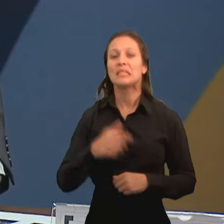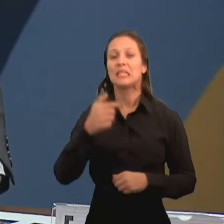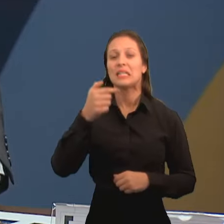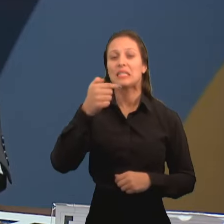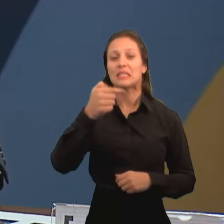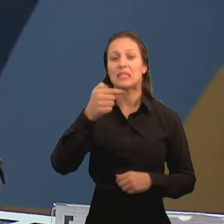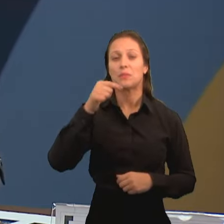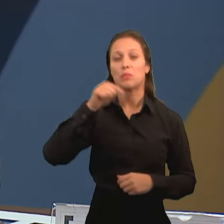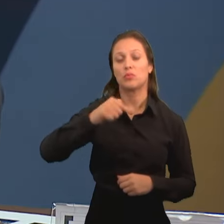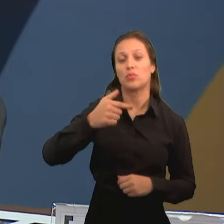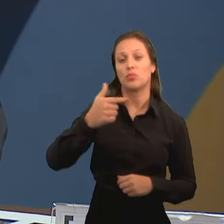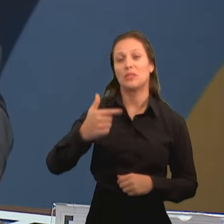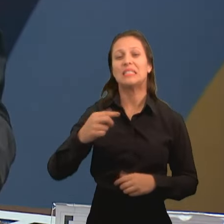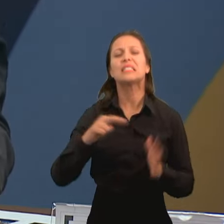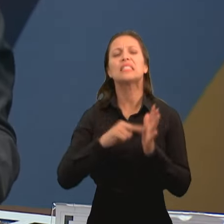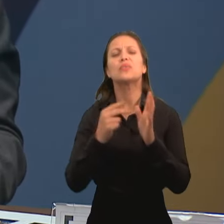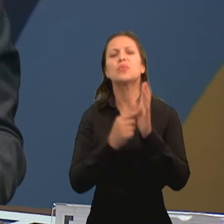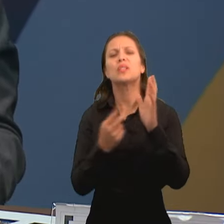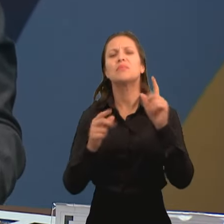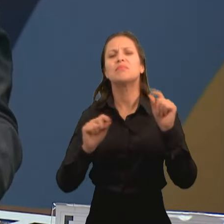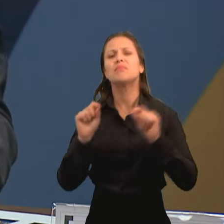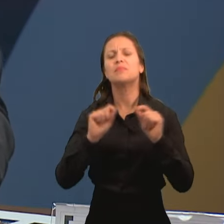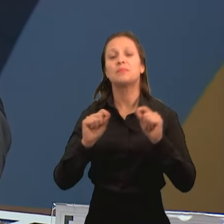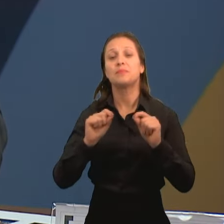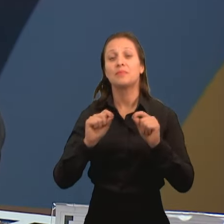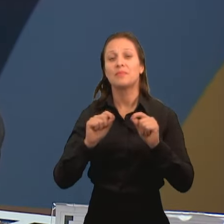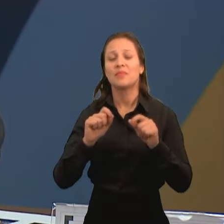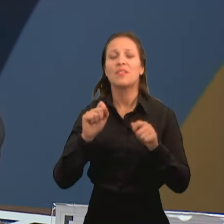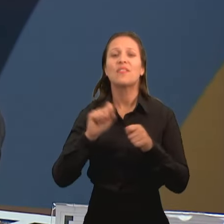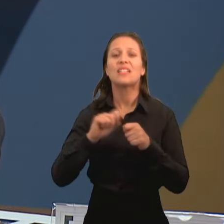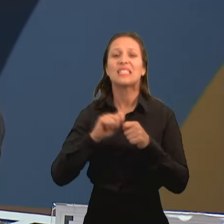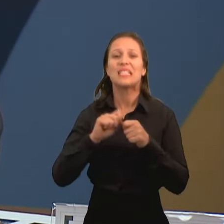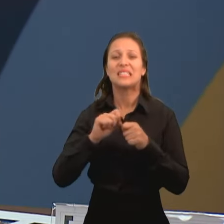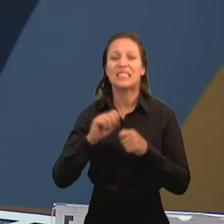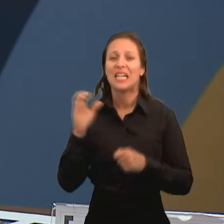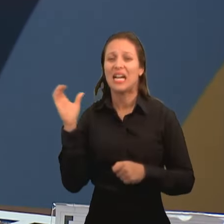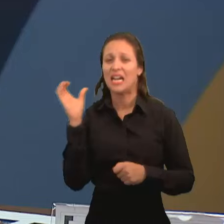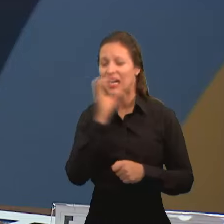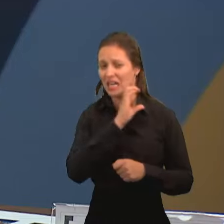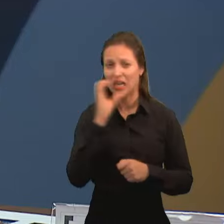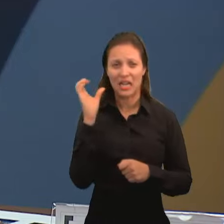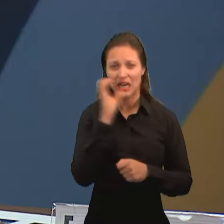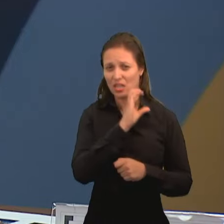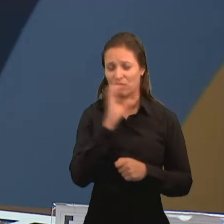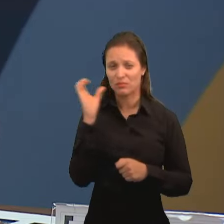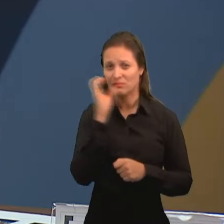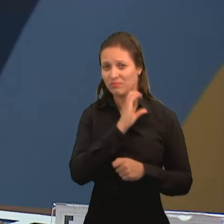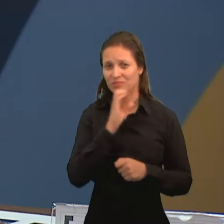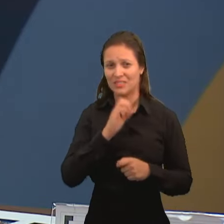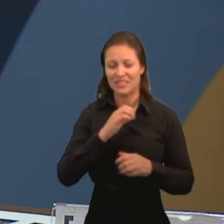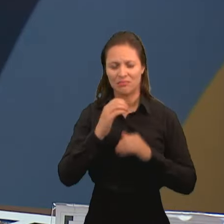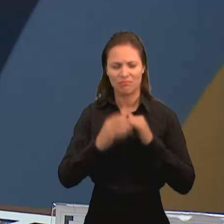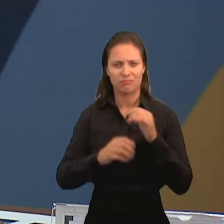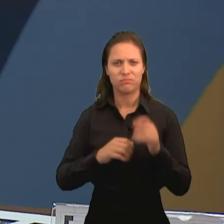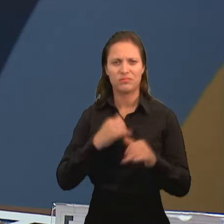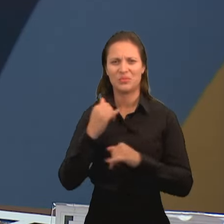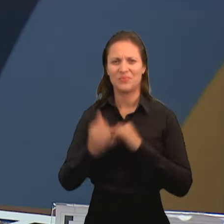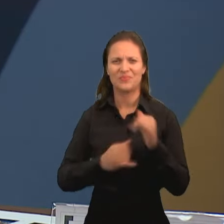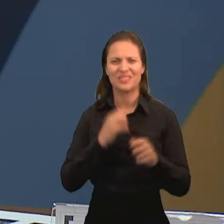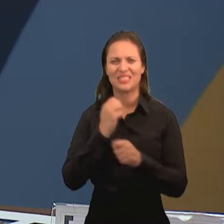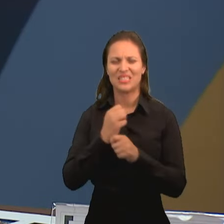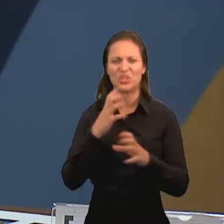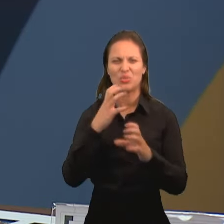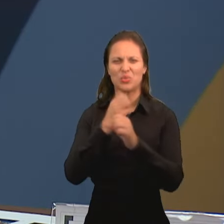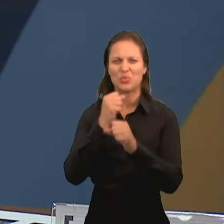poder computacional de 2 teras, o sea, hacía 7.2 miles de millones de